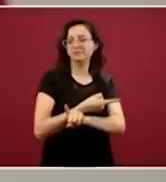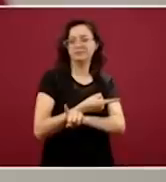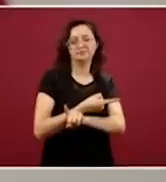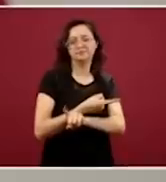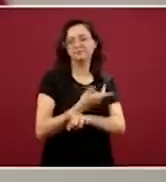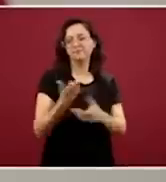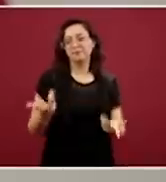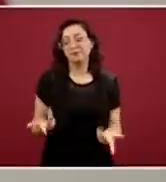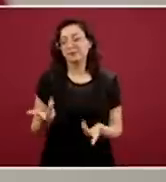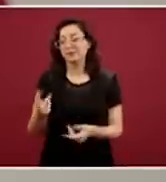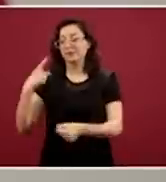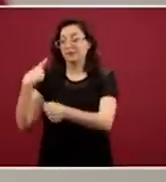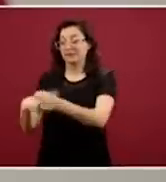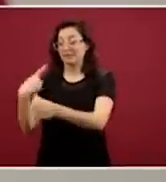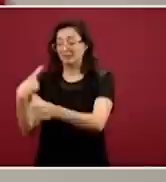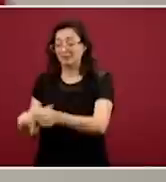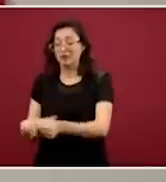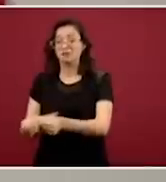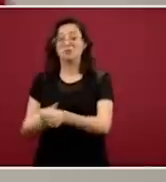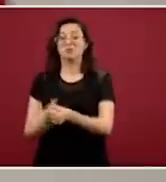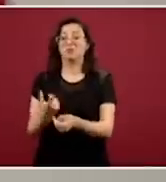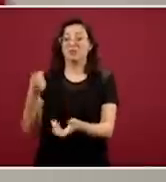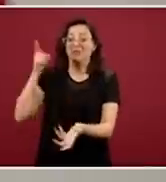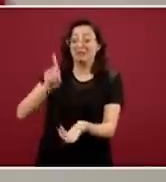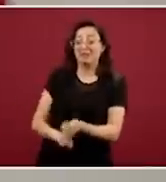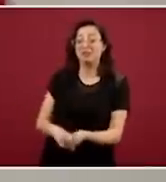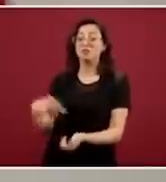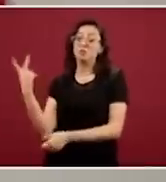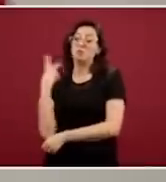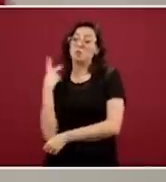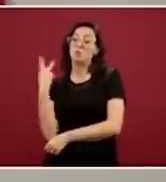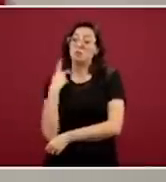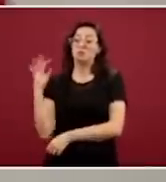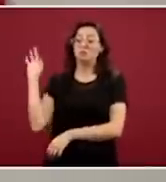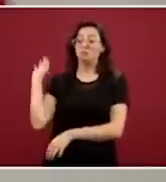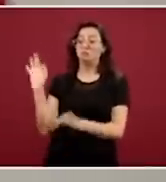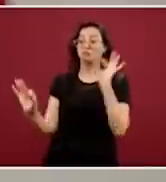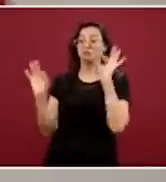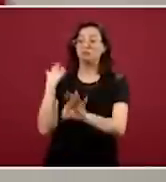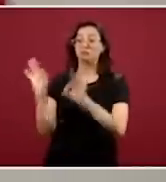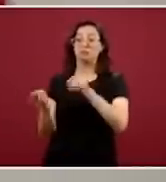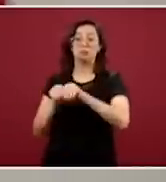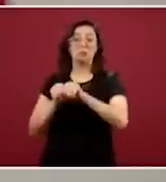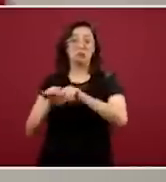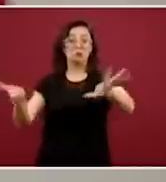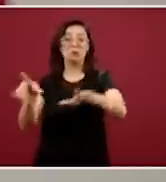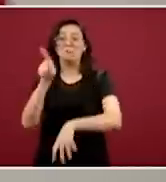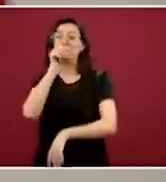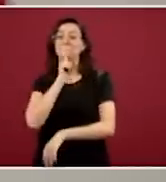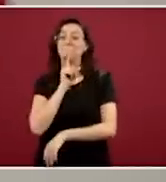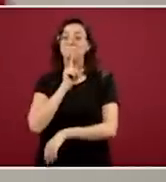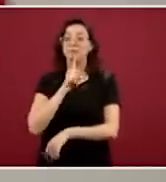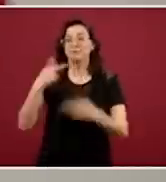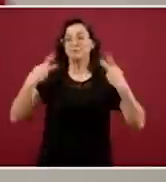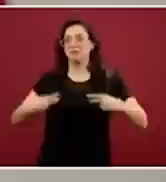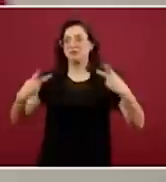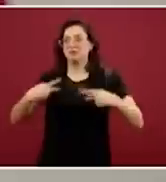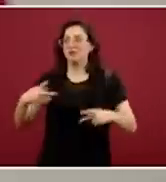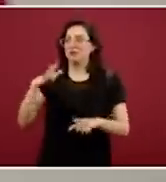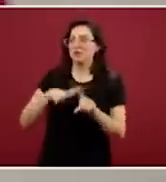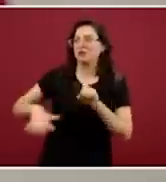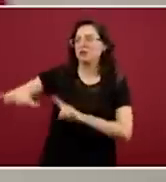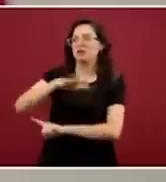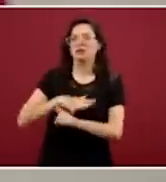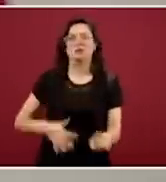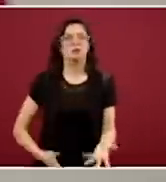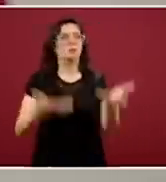politiza esto, si se contamina esto, si se erosiona la credibilidad de los mensajes, es que se genera pánico y nos